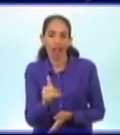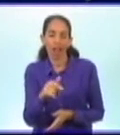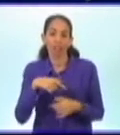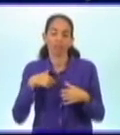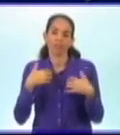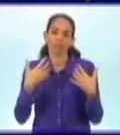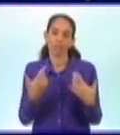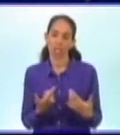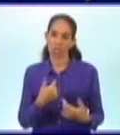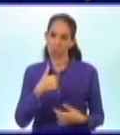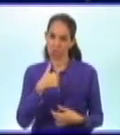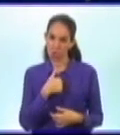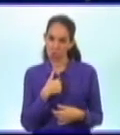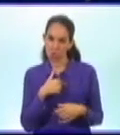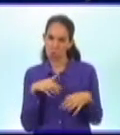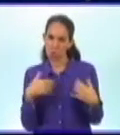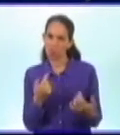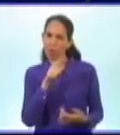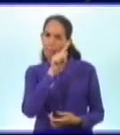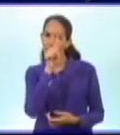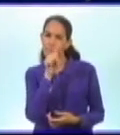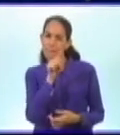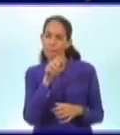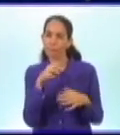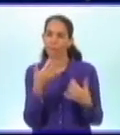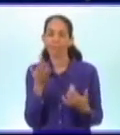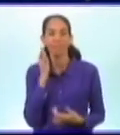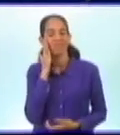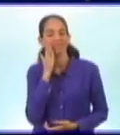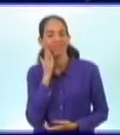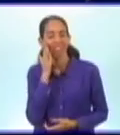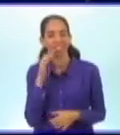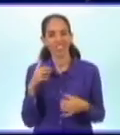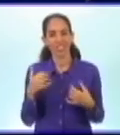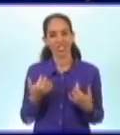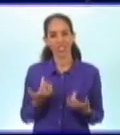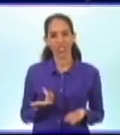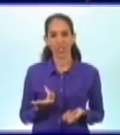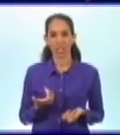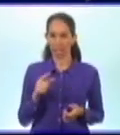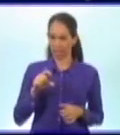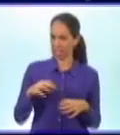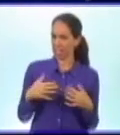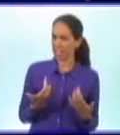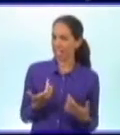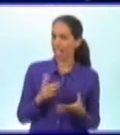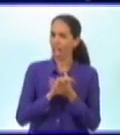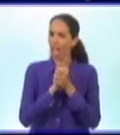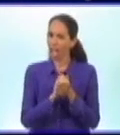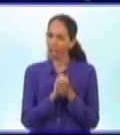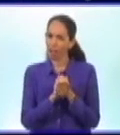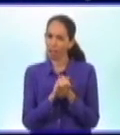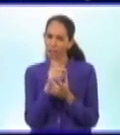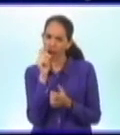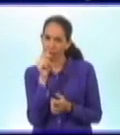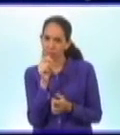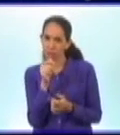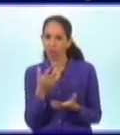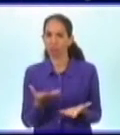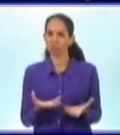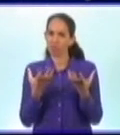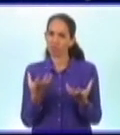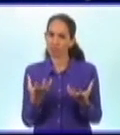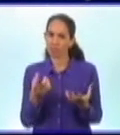aliento al pobre niño, pregunté con tono de cariñosa cercanía, ¿qué, amigo, pesa mucho? Y él,